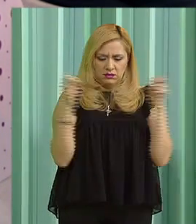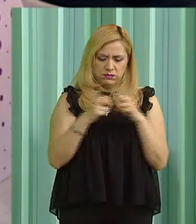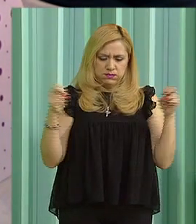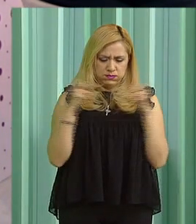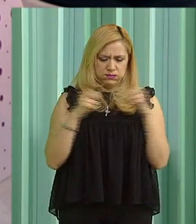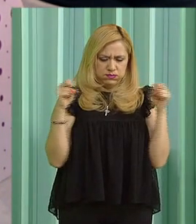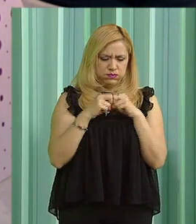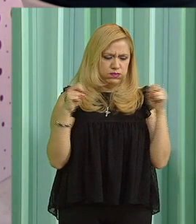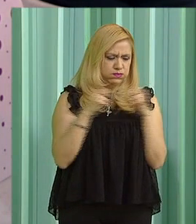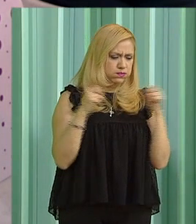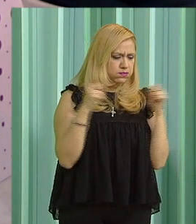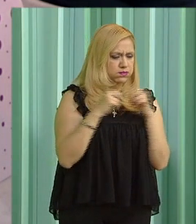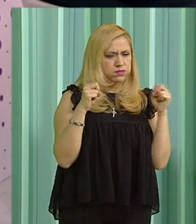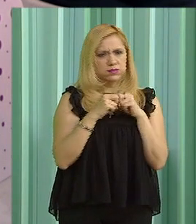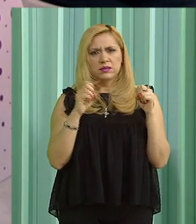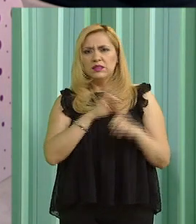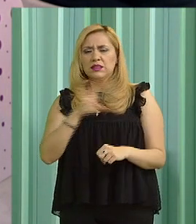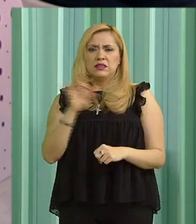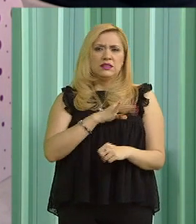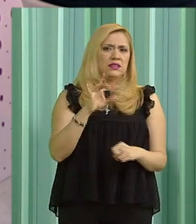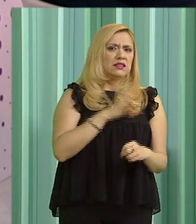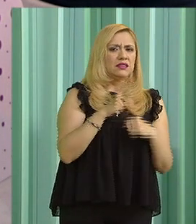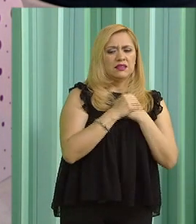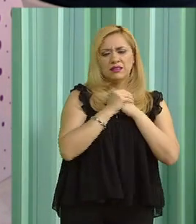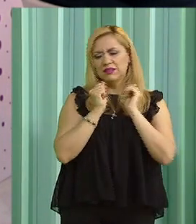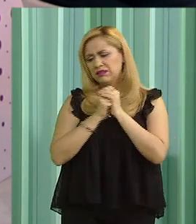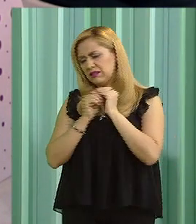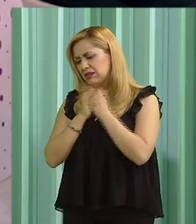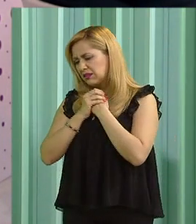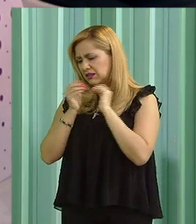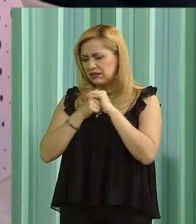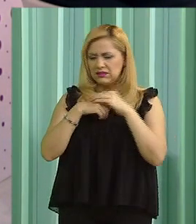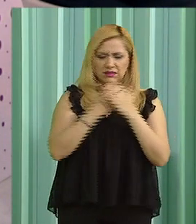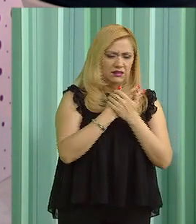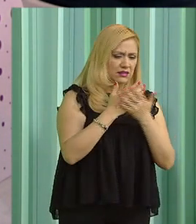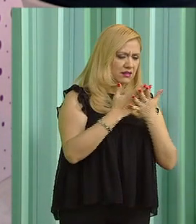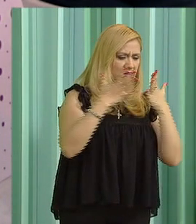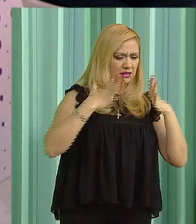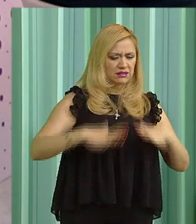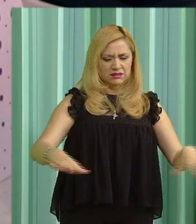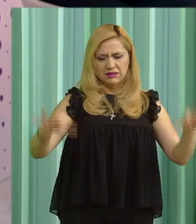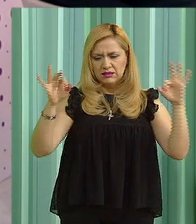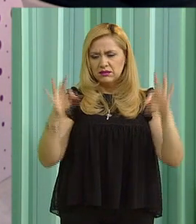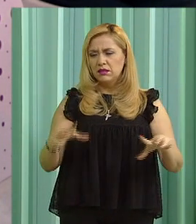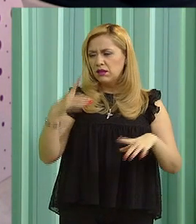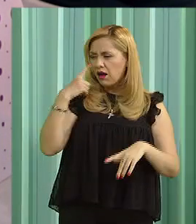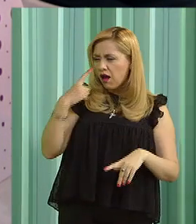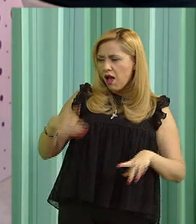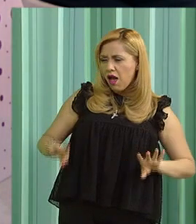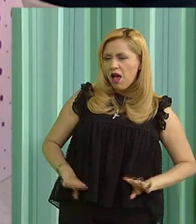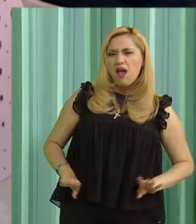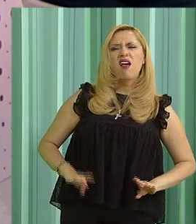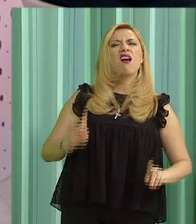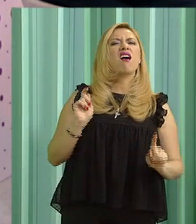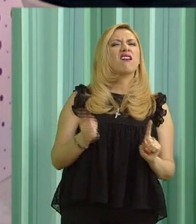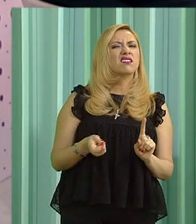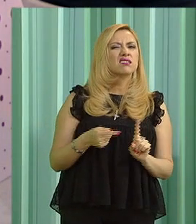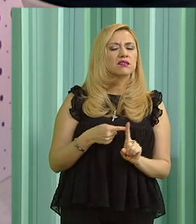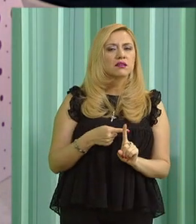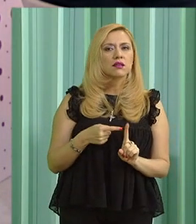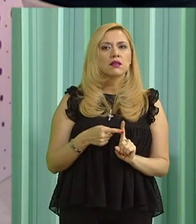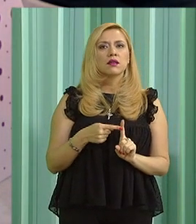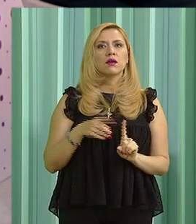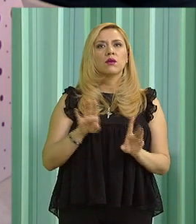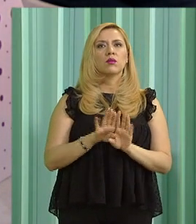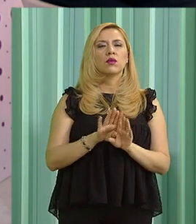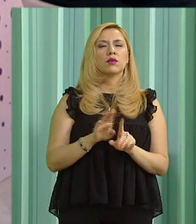postraumático, que es un trastorno de ansiedad y que se caracteriza por pues